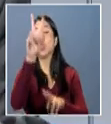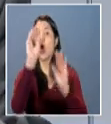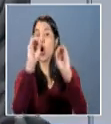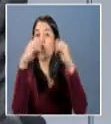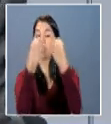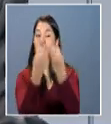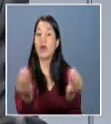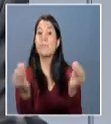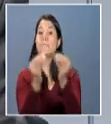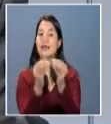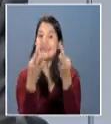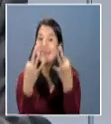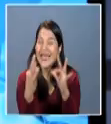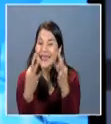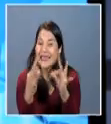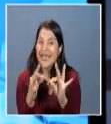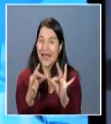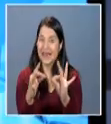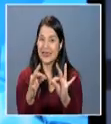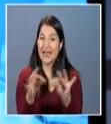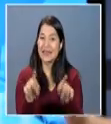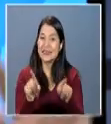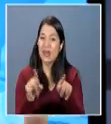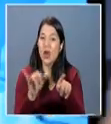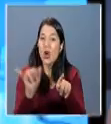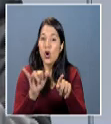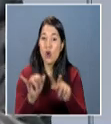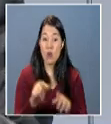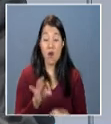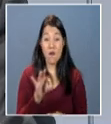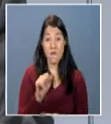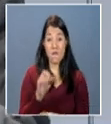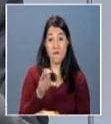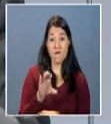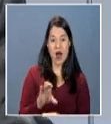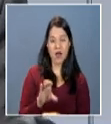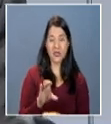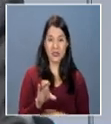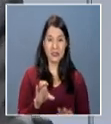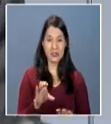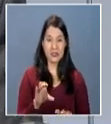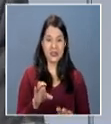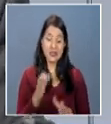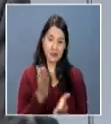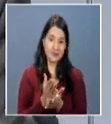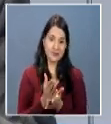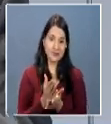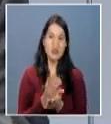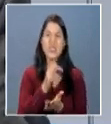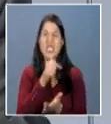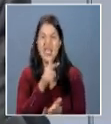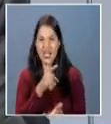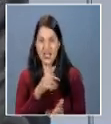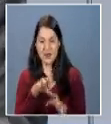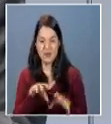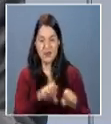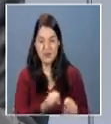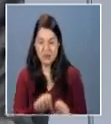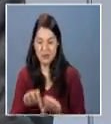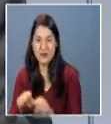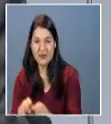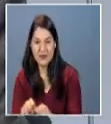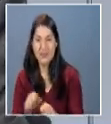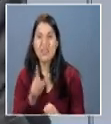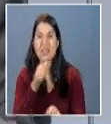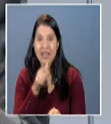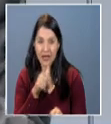organizaciones que están tratando de coger ese mercado que está, digámoslo así, las FARC definiendo qué se va a quedar, quién se va a quedar con qué, etcétera, que son las BACRIM. Y ahí hay